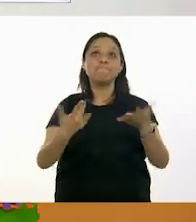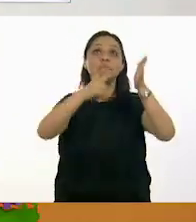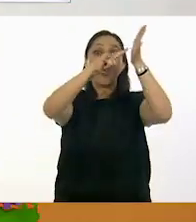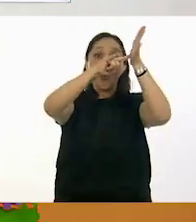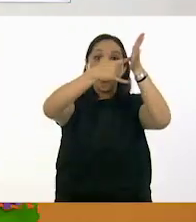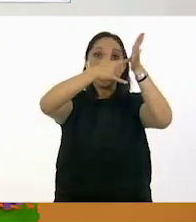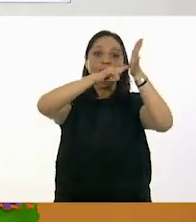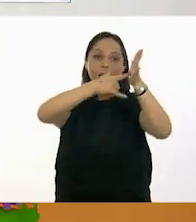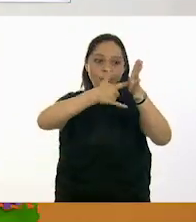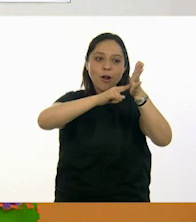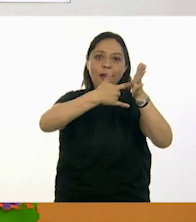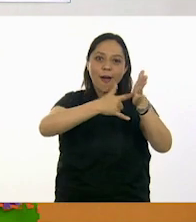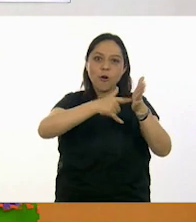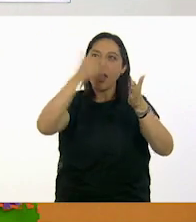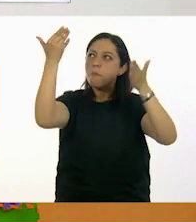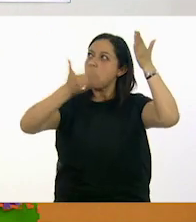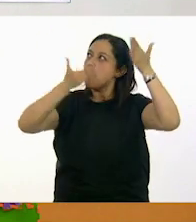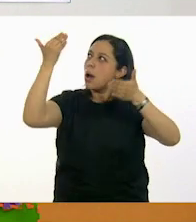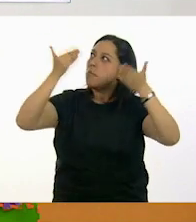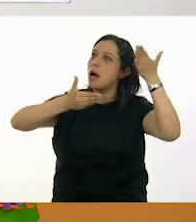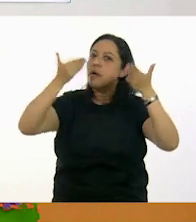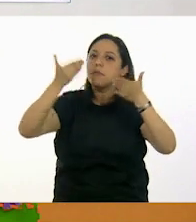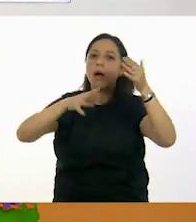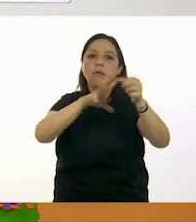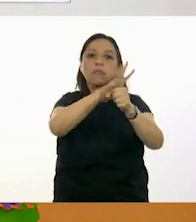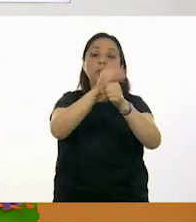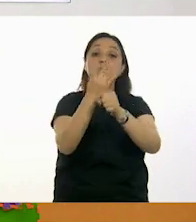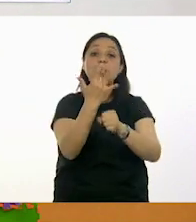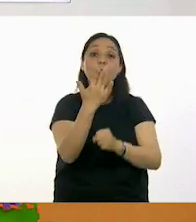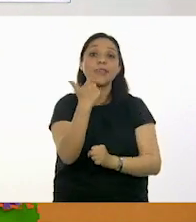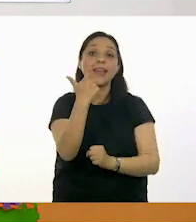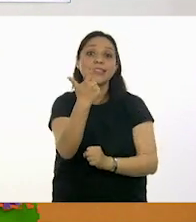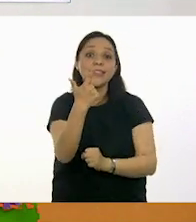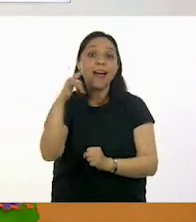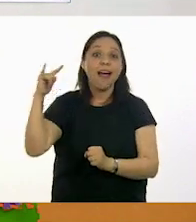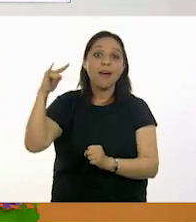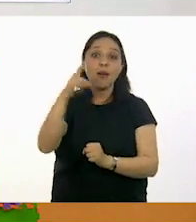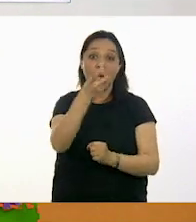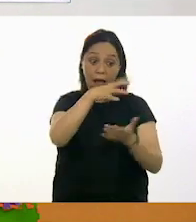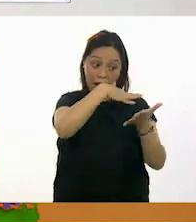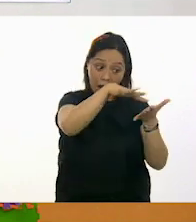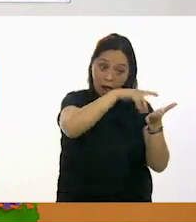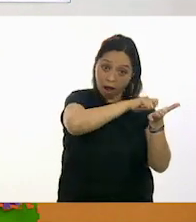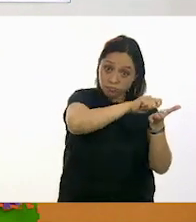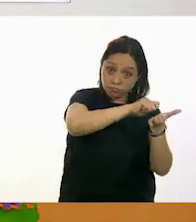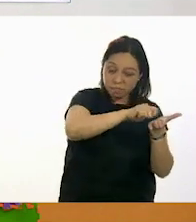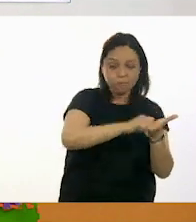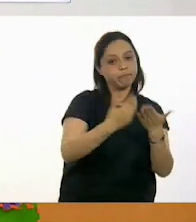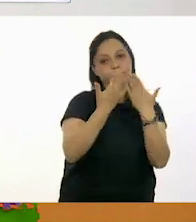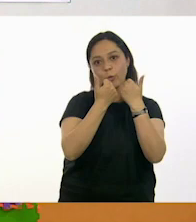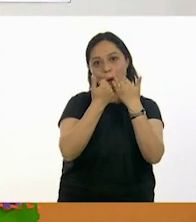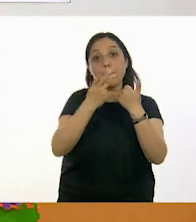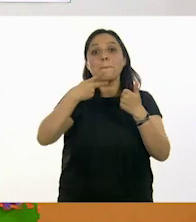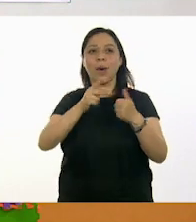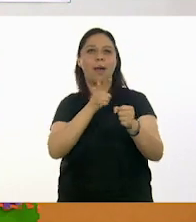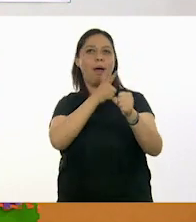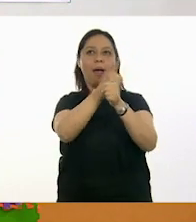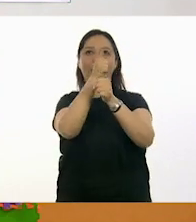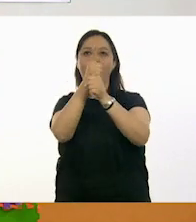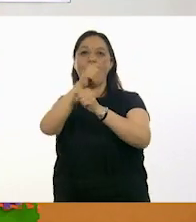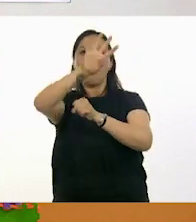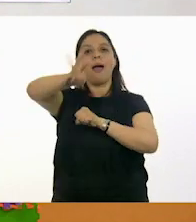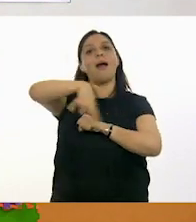llegan 57 aviones y es algo que el texto no lo estaba plasmando. En cambio, con nuestra tabla de doble entrada,